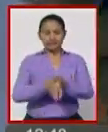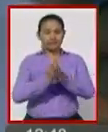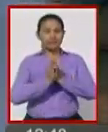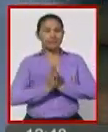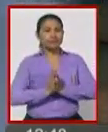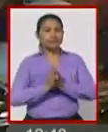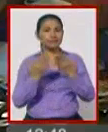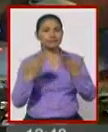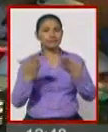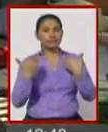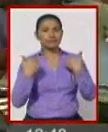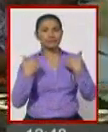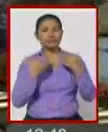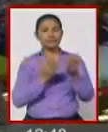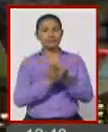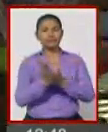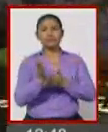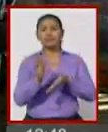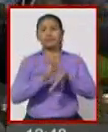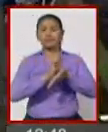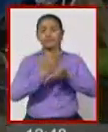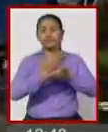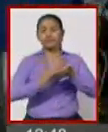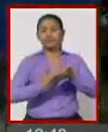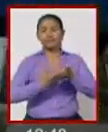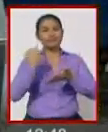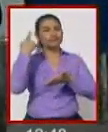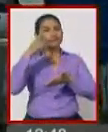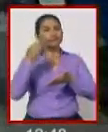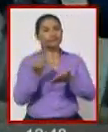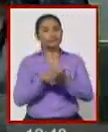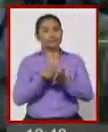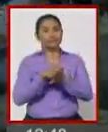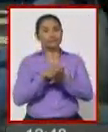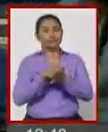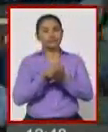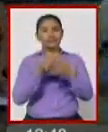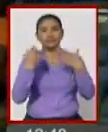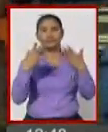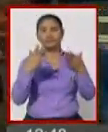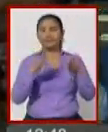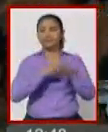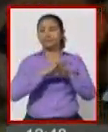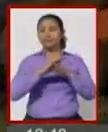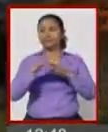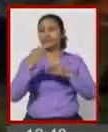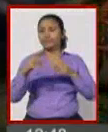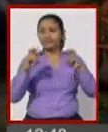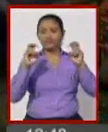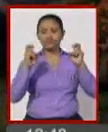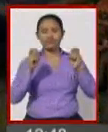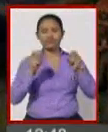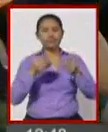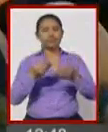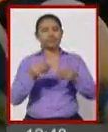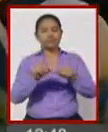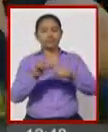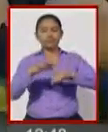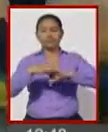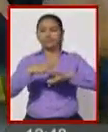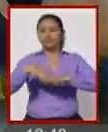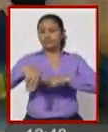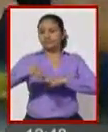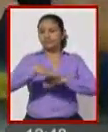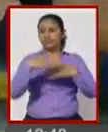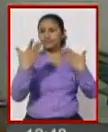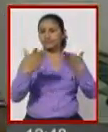pedir mediante memoriales al gobierno municipal para poder cobrar la plata porque ya está zanjado el tema de la expropiación de los 7.000 metros